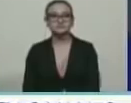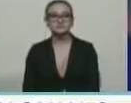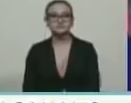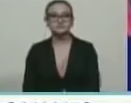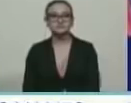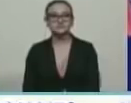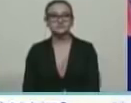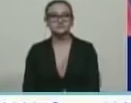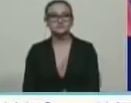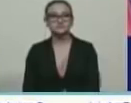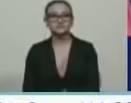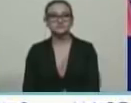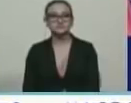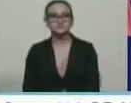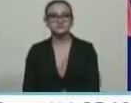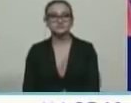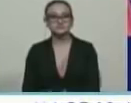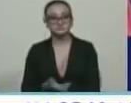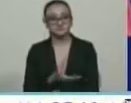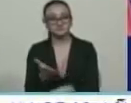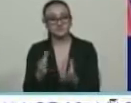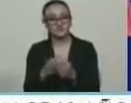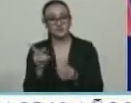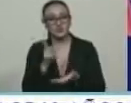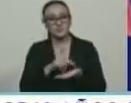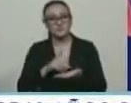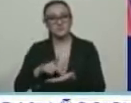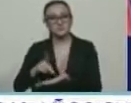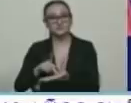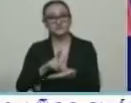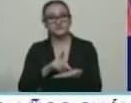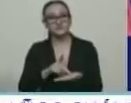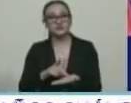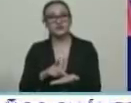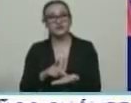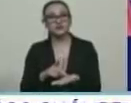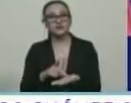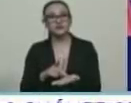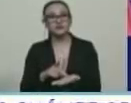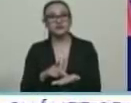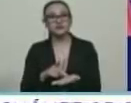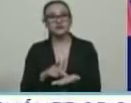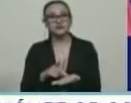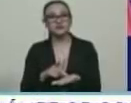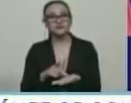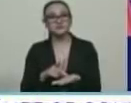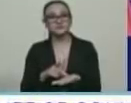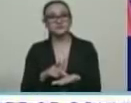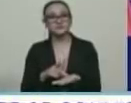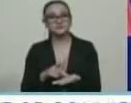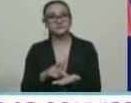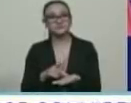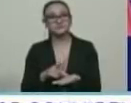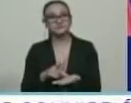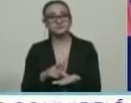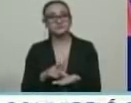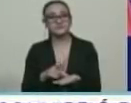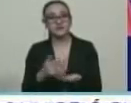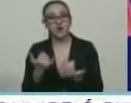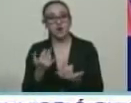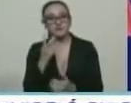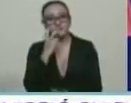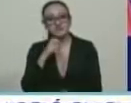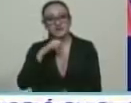Distinguidos participantes, estamos en una